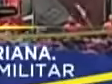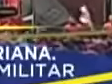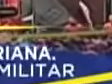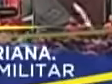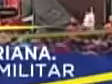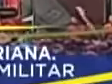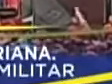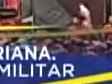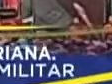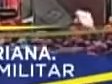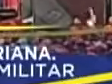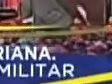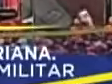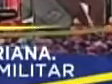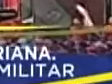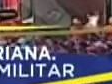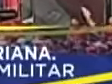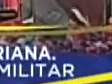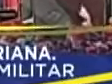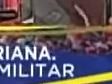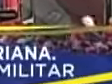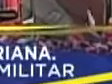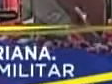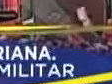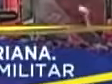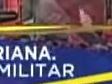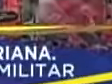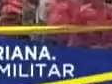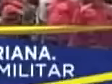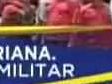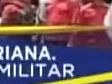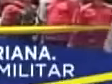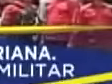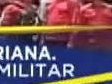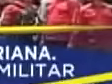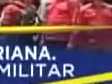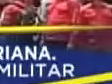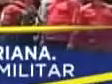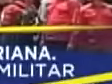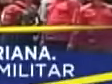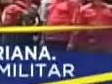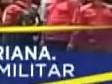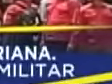bulla que escuche Chávez en el cielo, de su pueblo que lo ama.